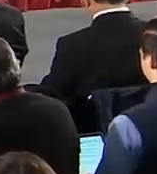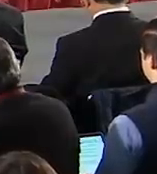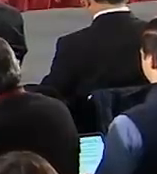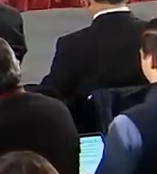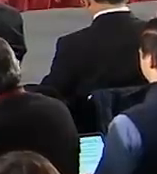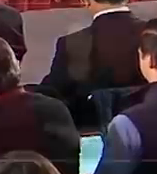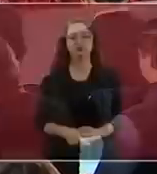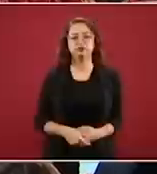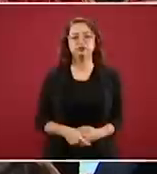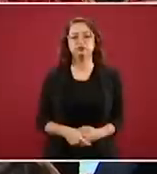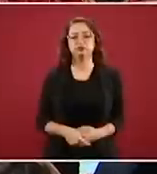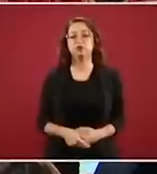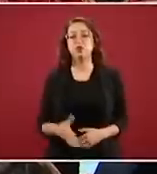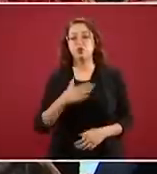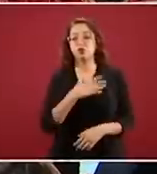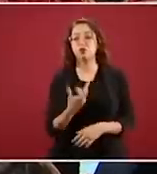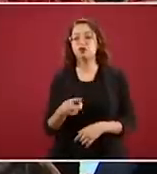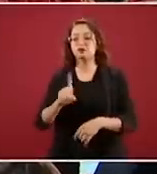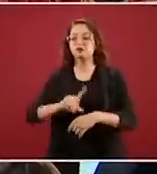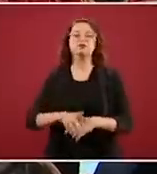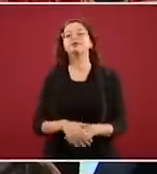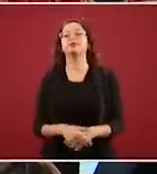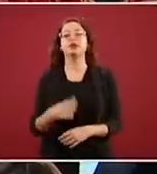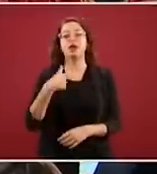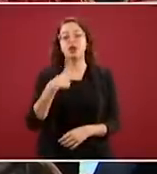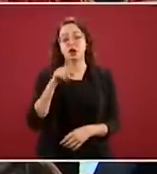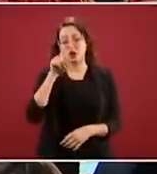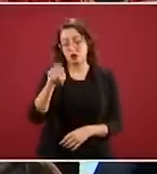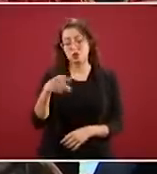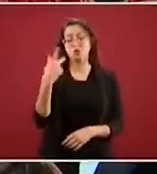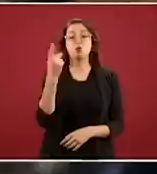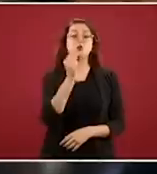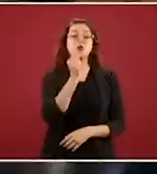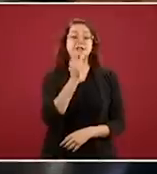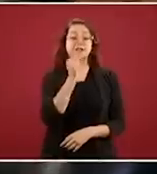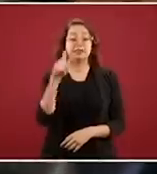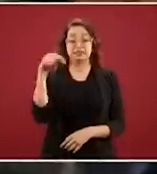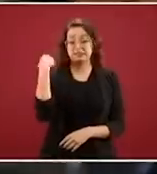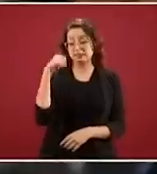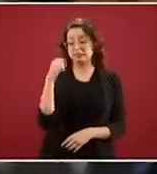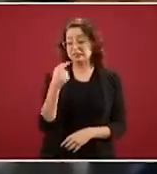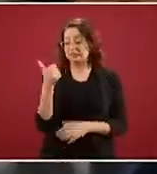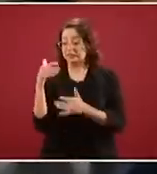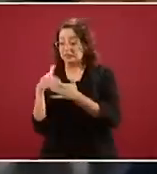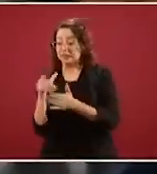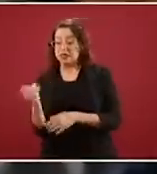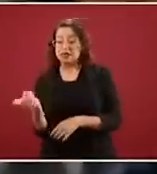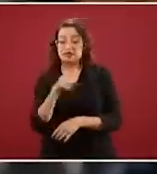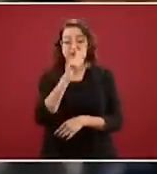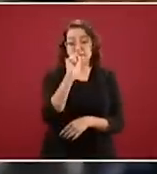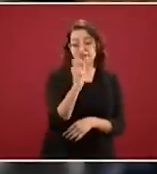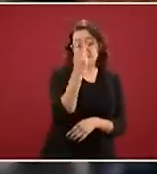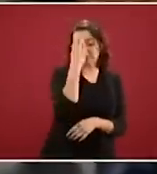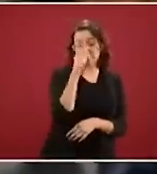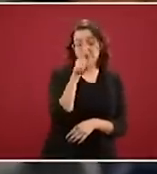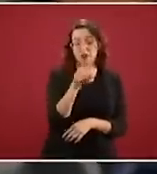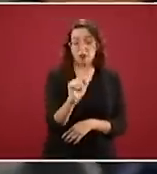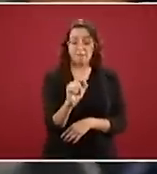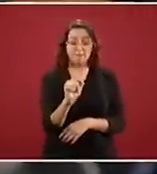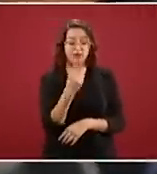que un policía en Tabasco tiene un sueldo de 6,300 frente a un policía en San Luis Potosí que tiene un sueldo